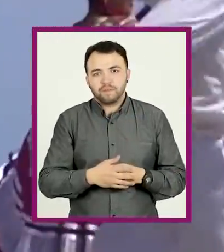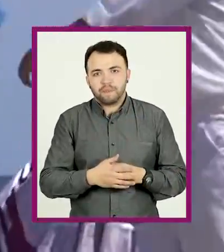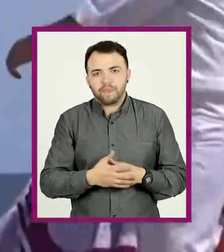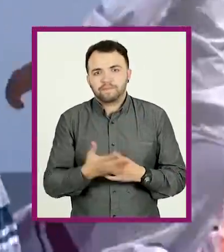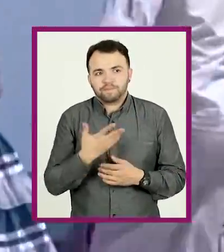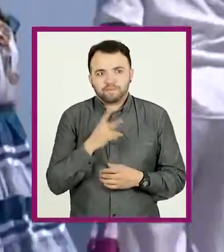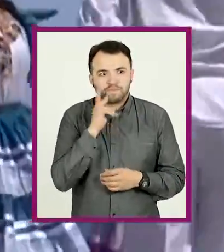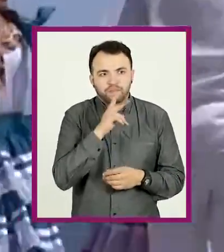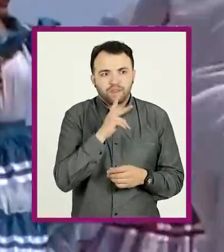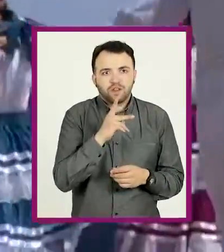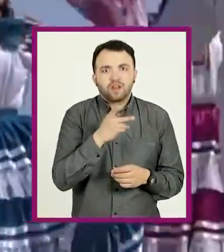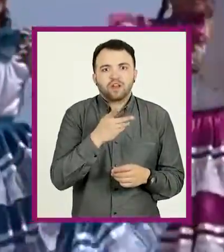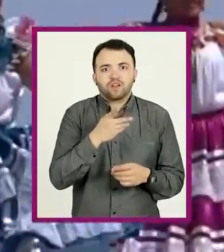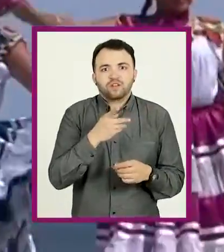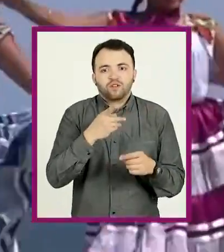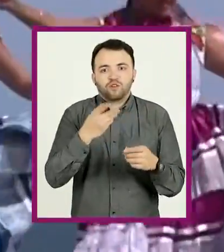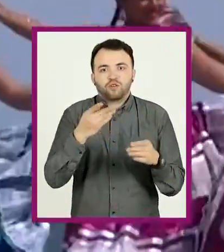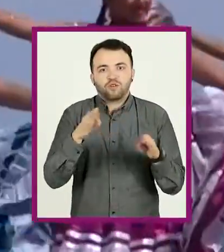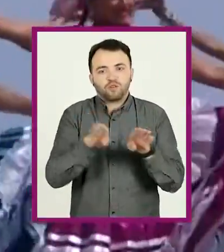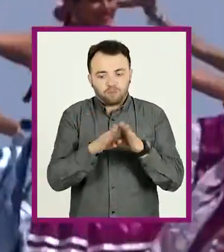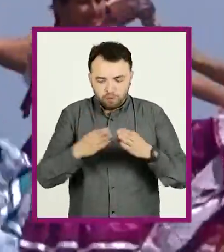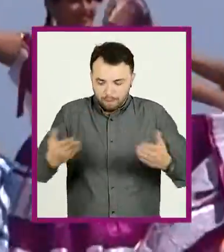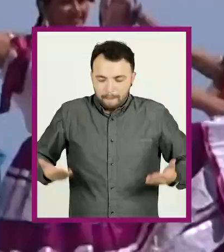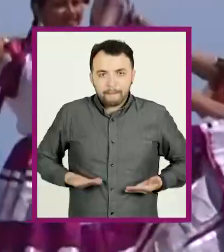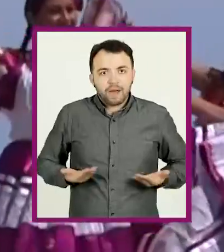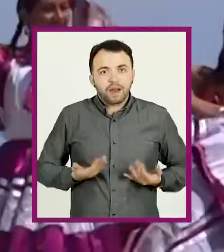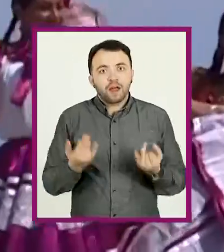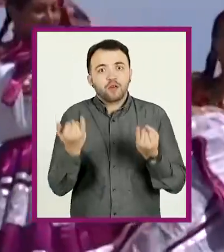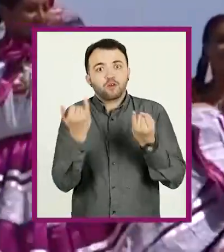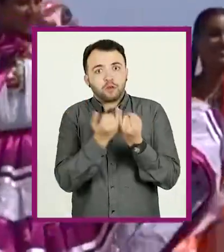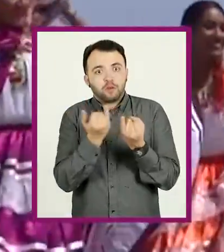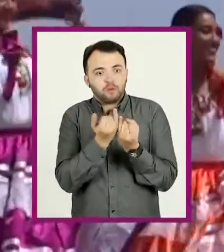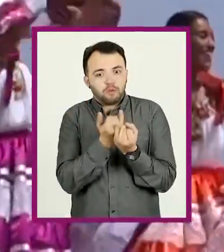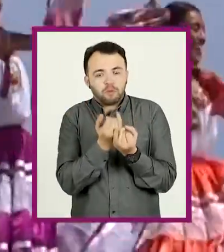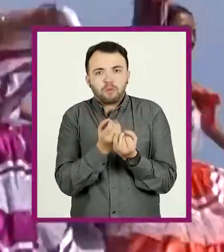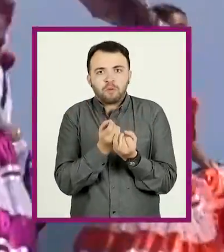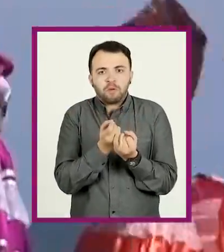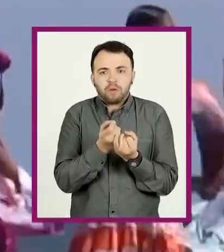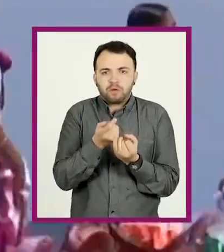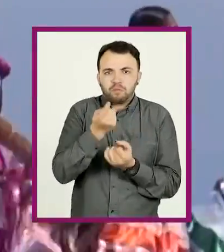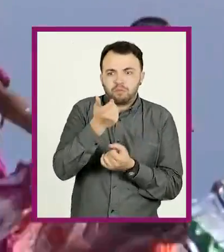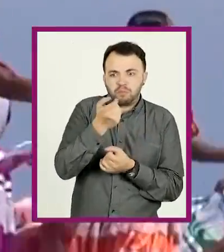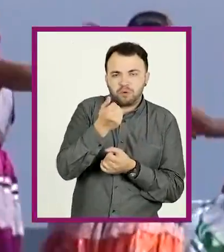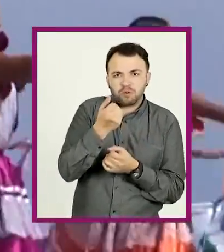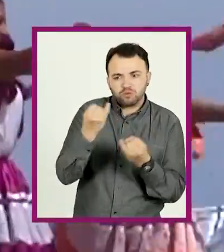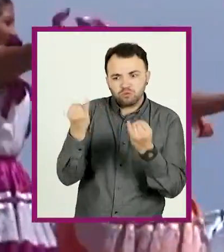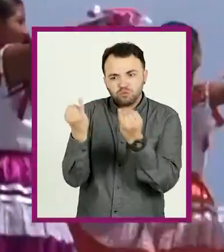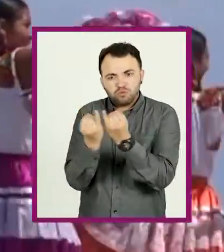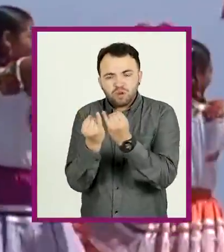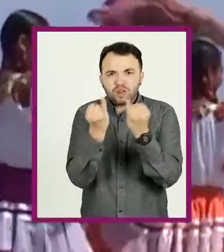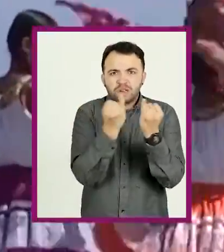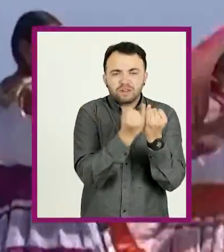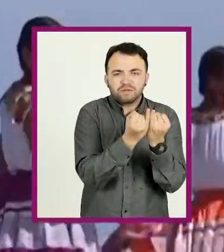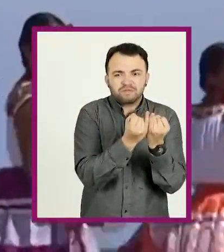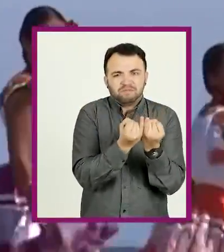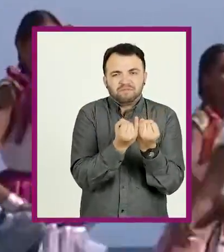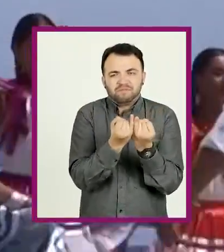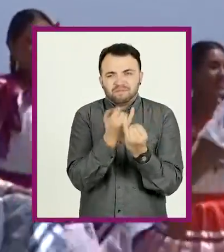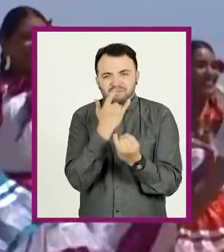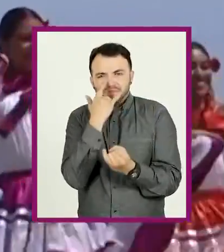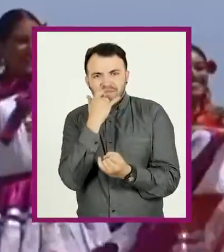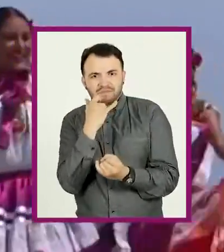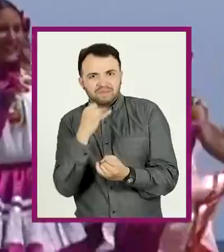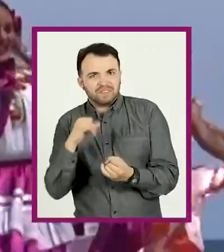con la gente local y demás, pero sí en los pasos de los barcos algunos músicos bajaban y traían su música, y eso generó